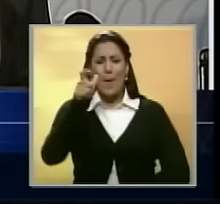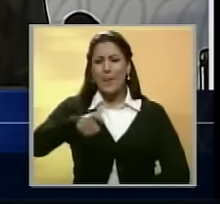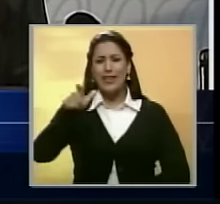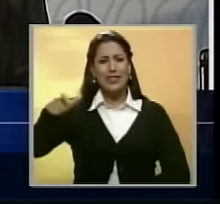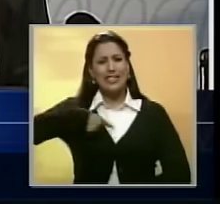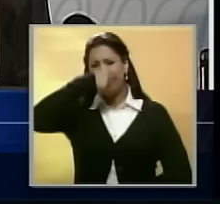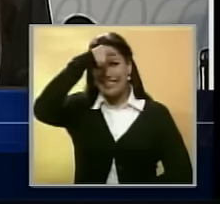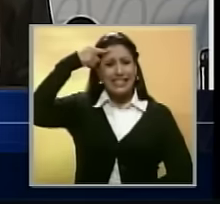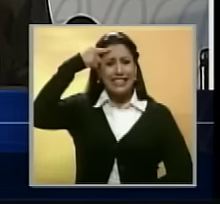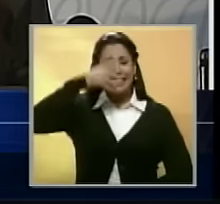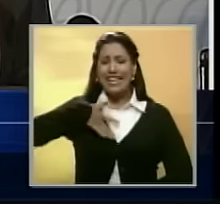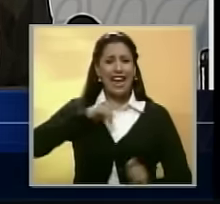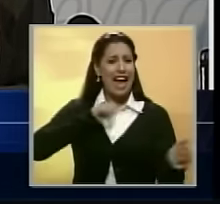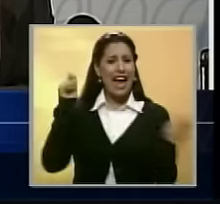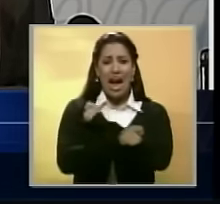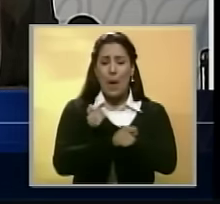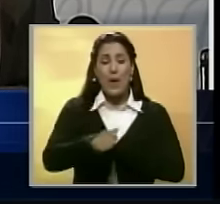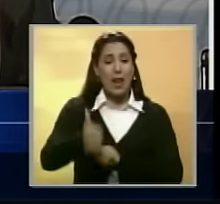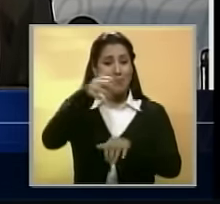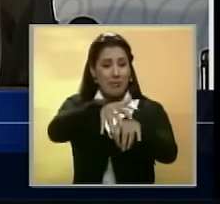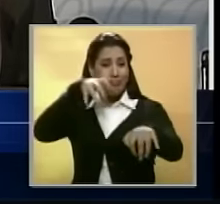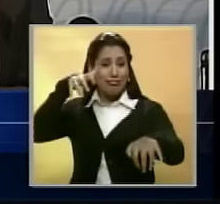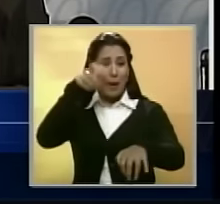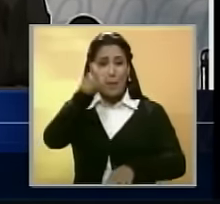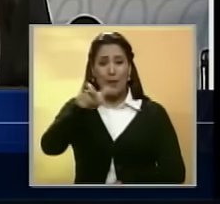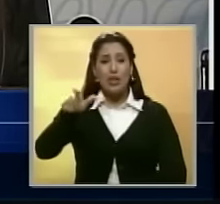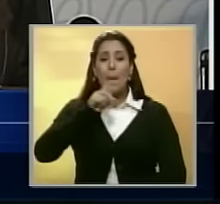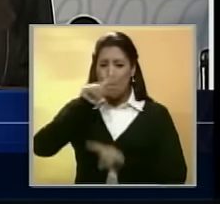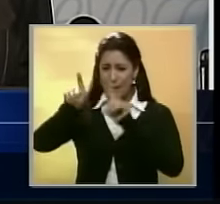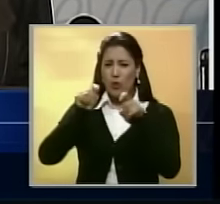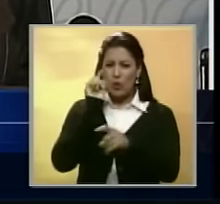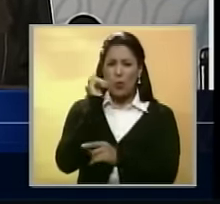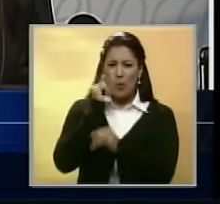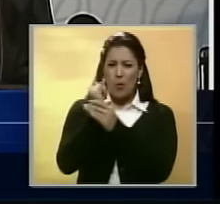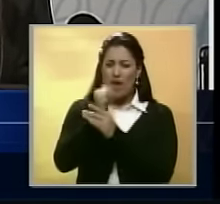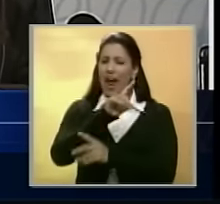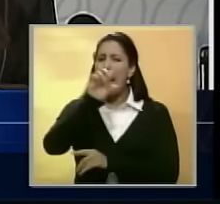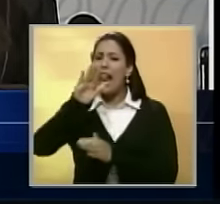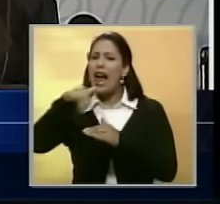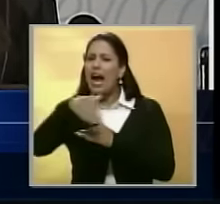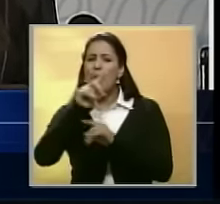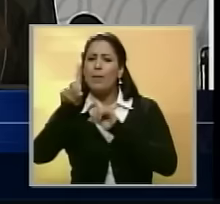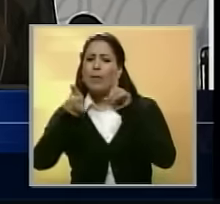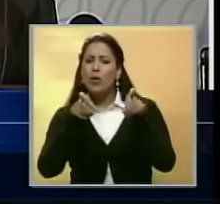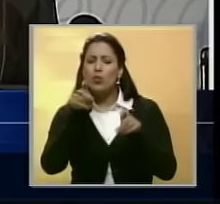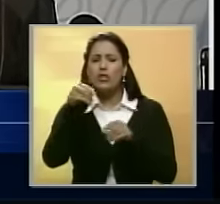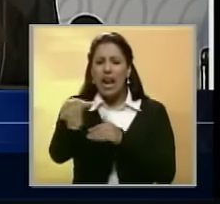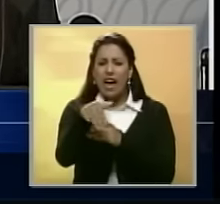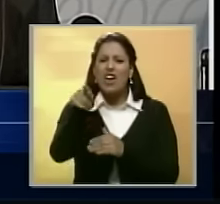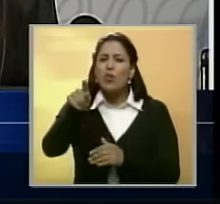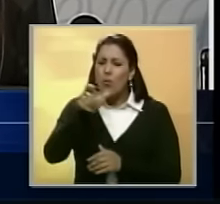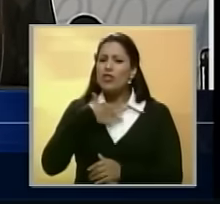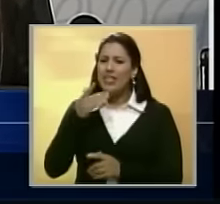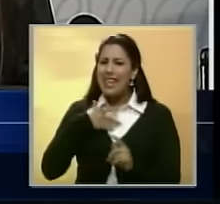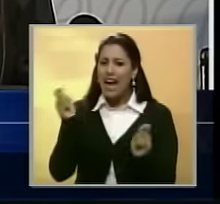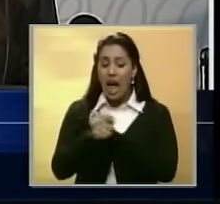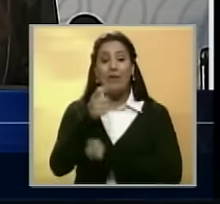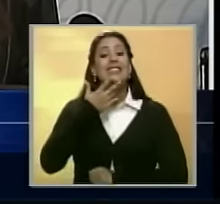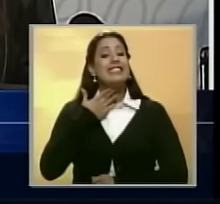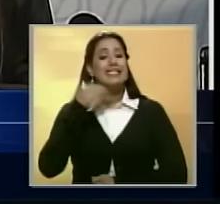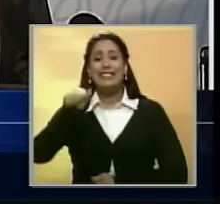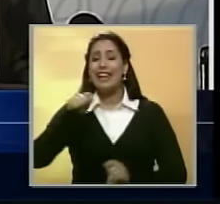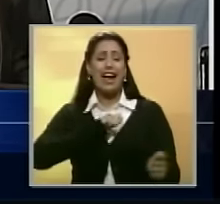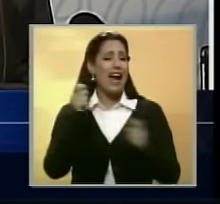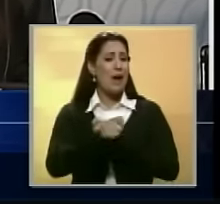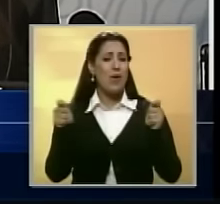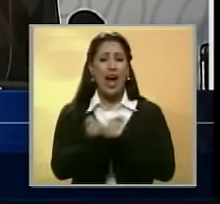el país quiere un cambio. La mayoría de los venezolanos, pregúntele usted a la gente en la calle, la mayoría de los venezolanos quieren un cambio, quieren una